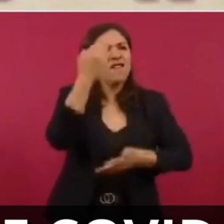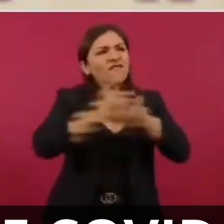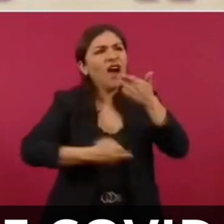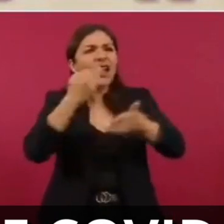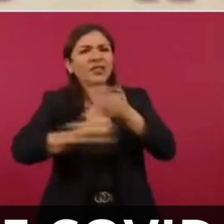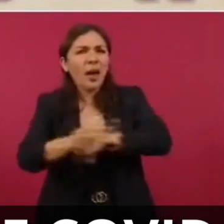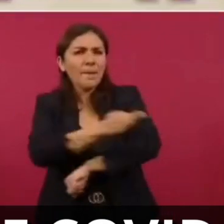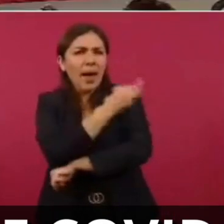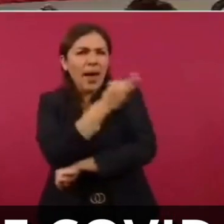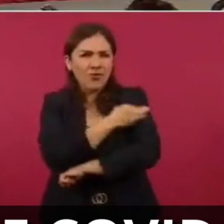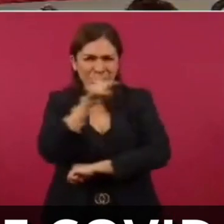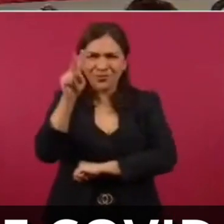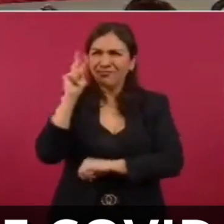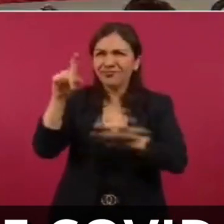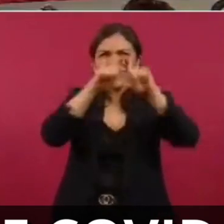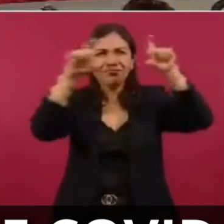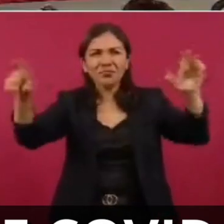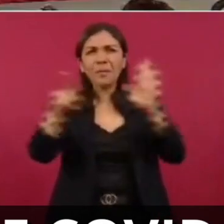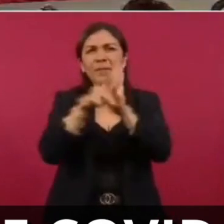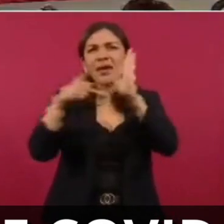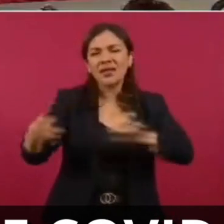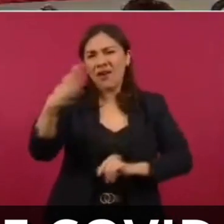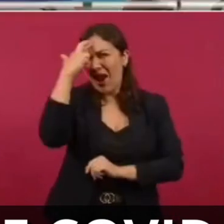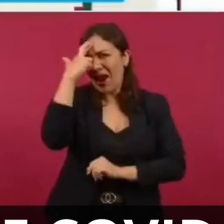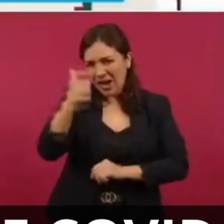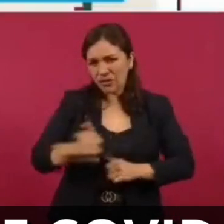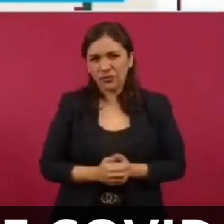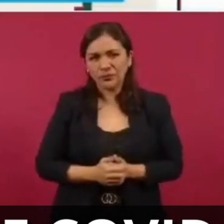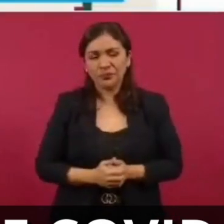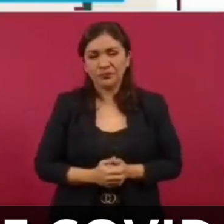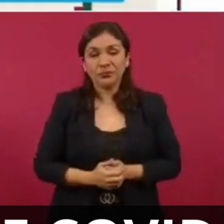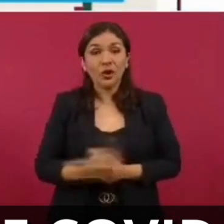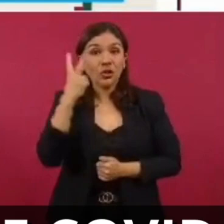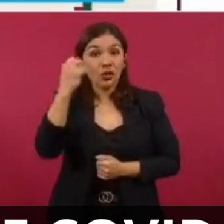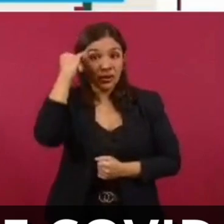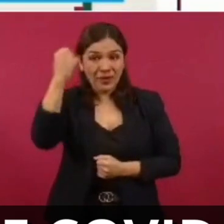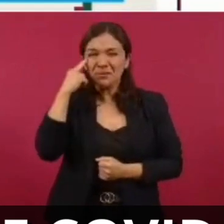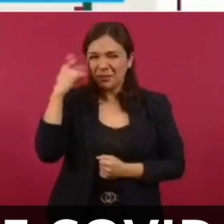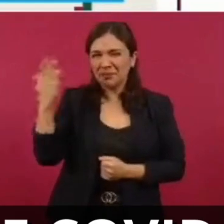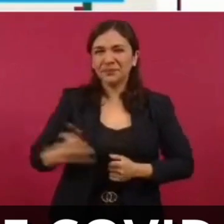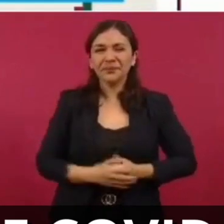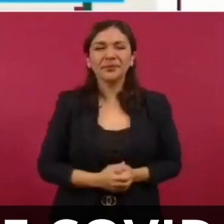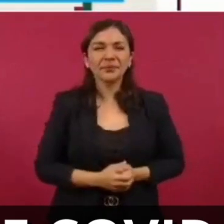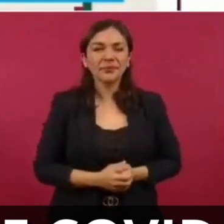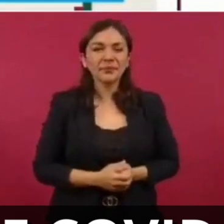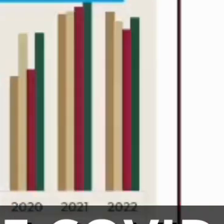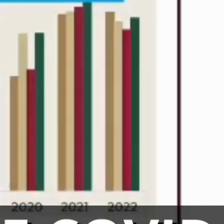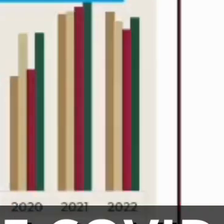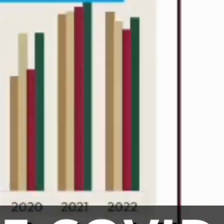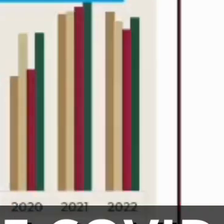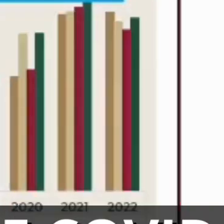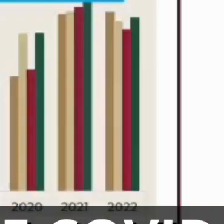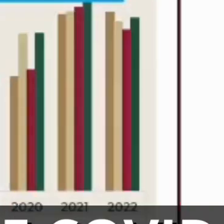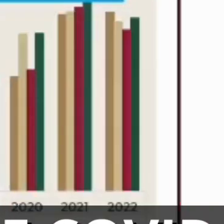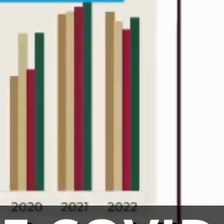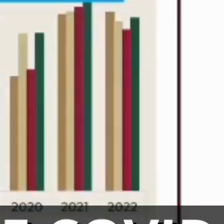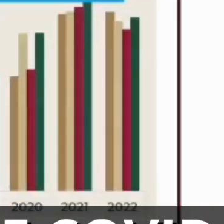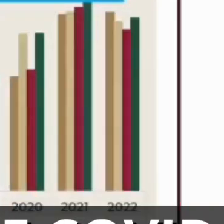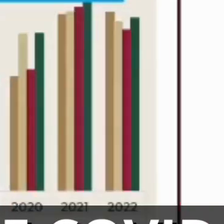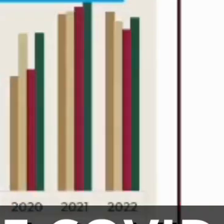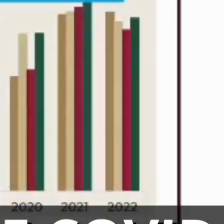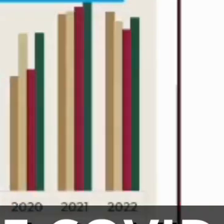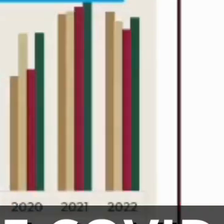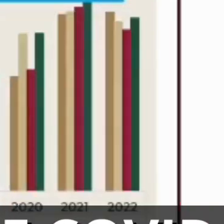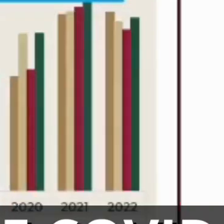ahí el titular del diario La Razón junta las dos ideas. Se cae la vacunación y baja el presupuesto